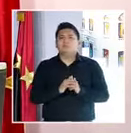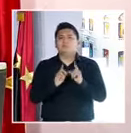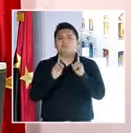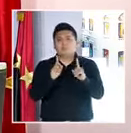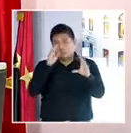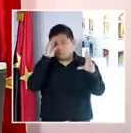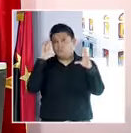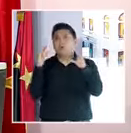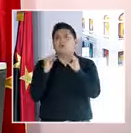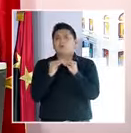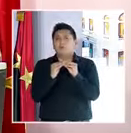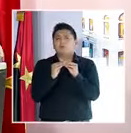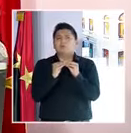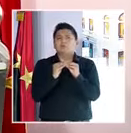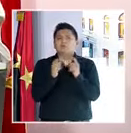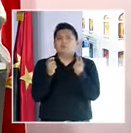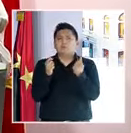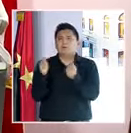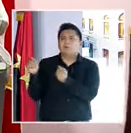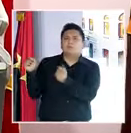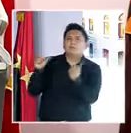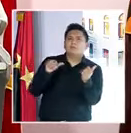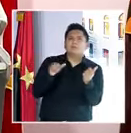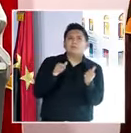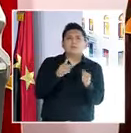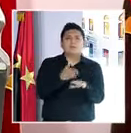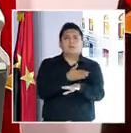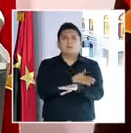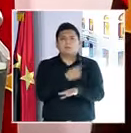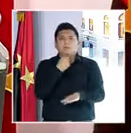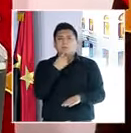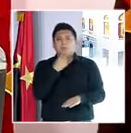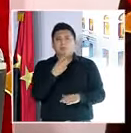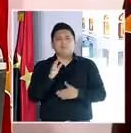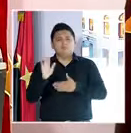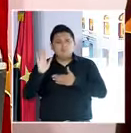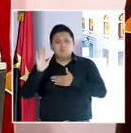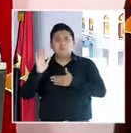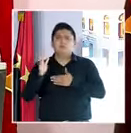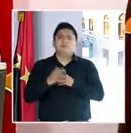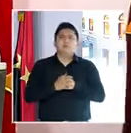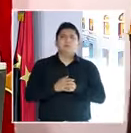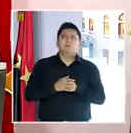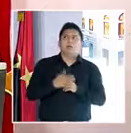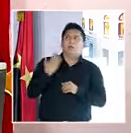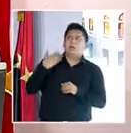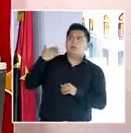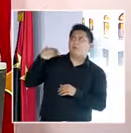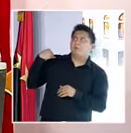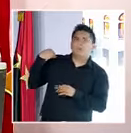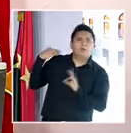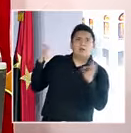acuerdo en una inversión, como lo menciono, sin precedentes en la historia.